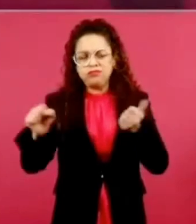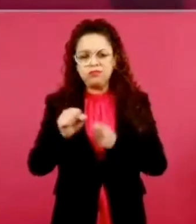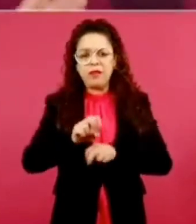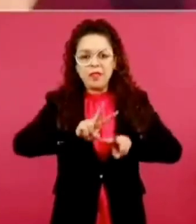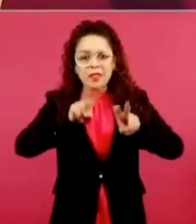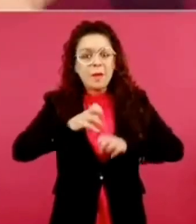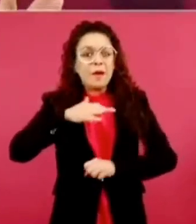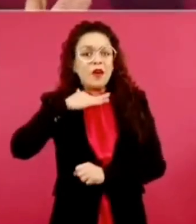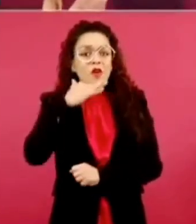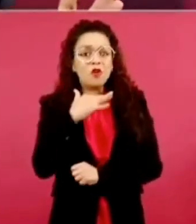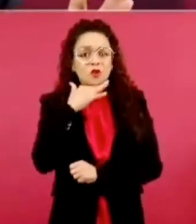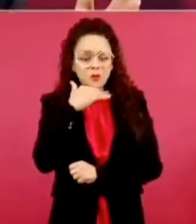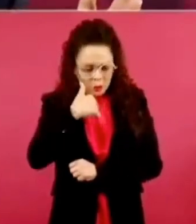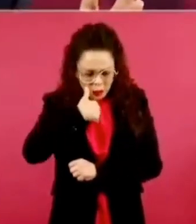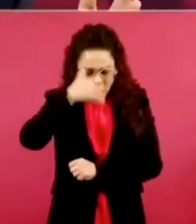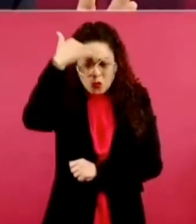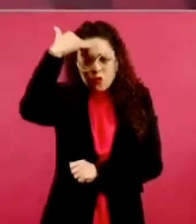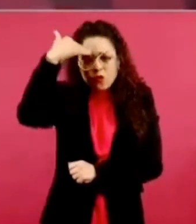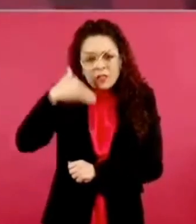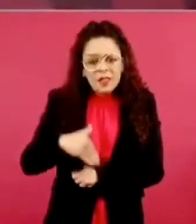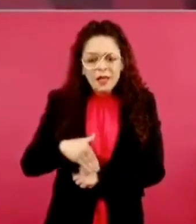Pero cuando llegué,